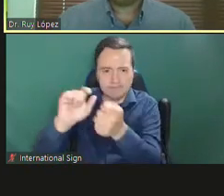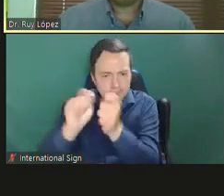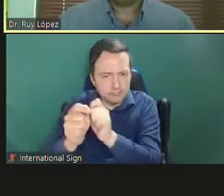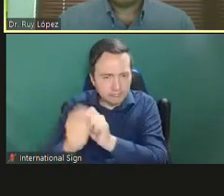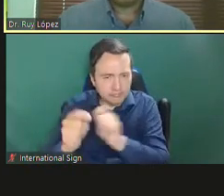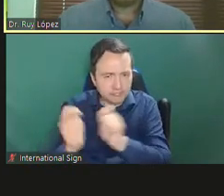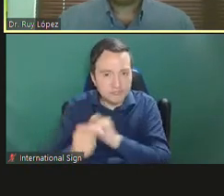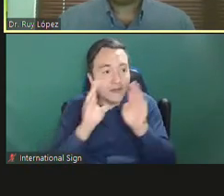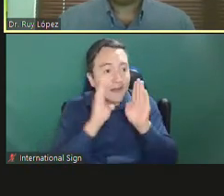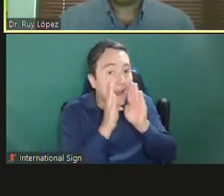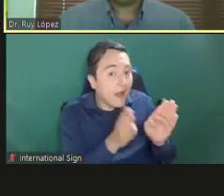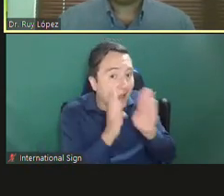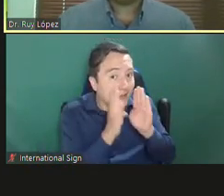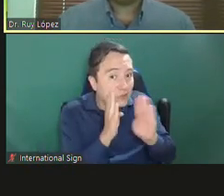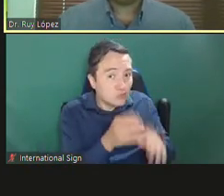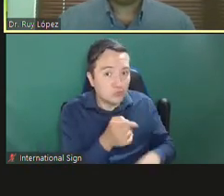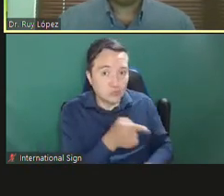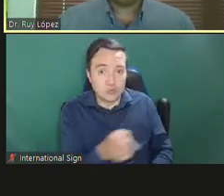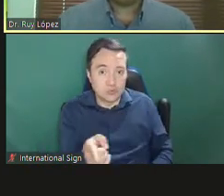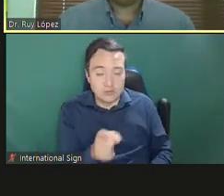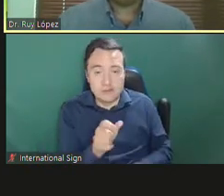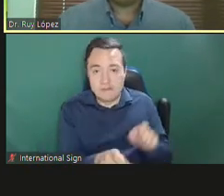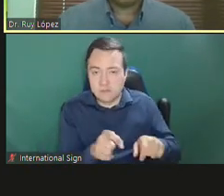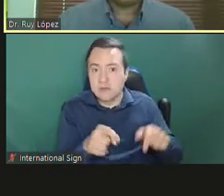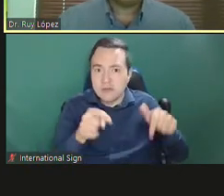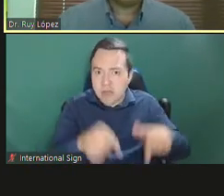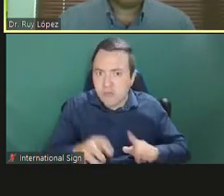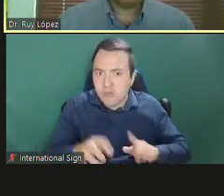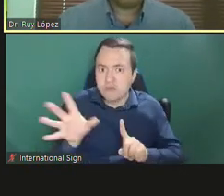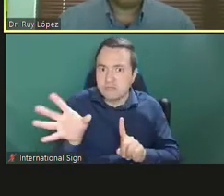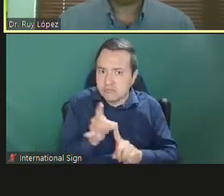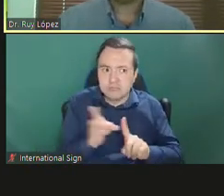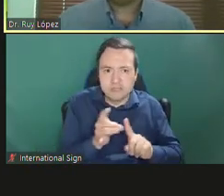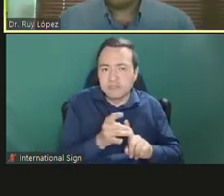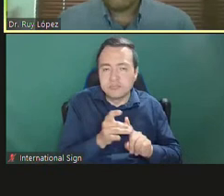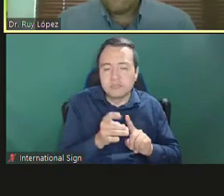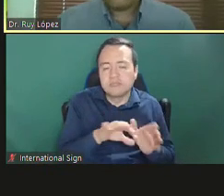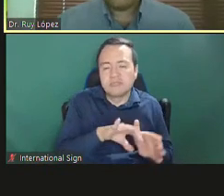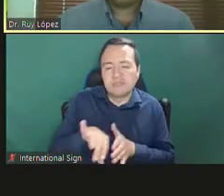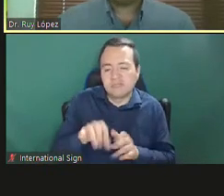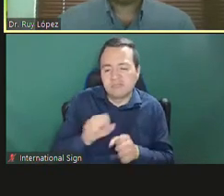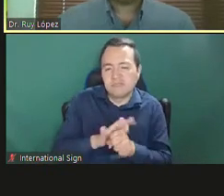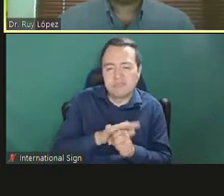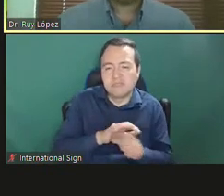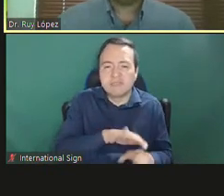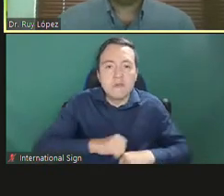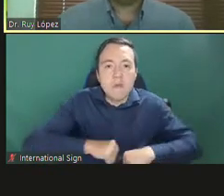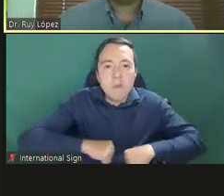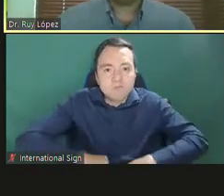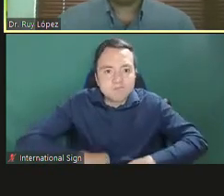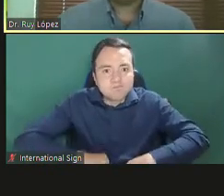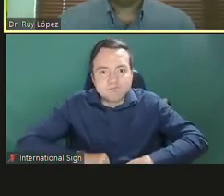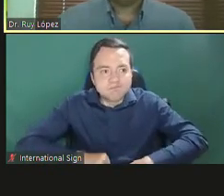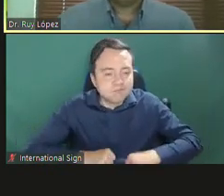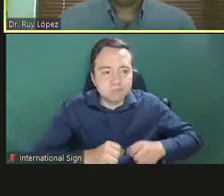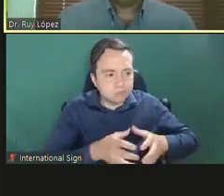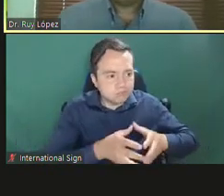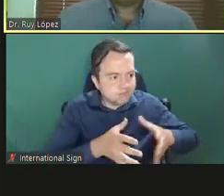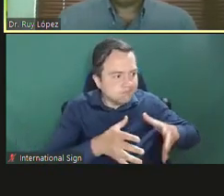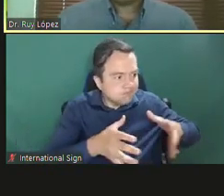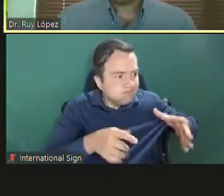disminuir el impacto de la creciente epidemia de obesidad de mala alimentación de la doble carga de enfermedad